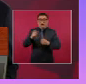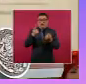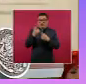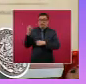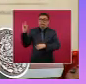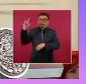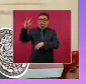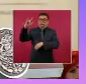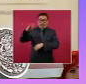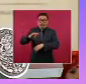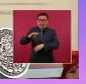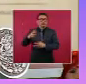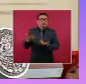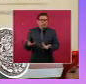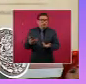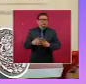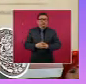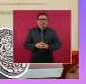aérea